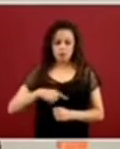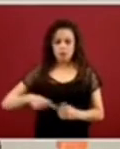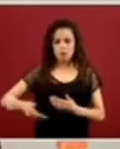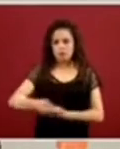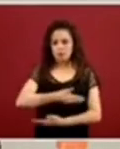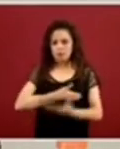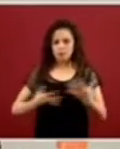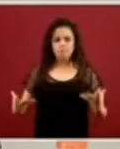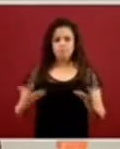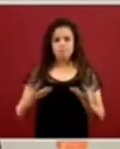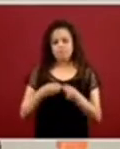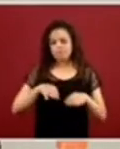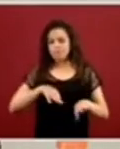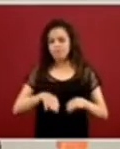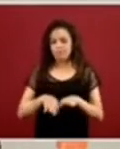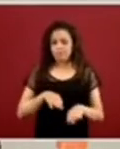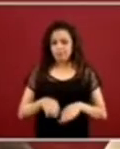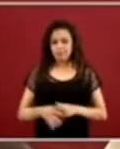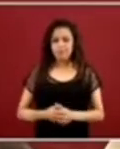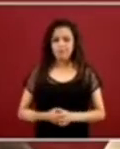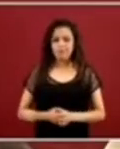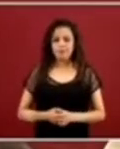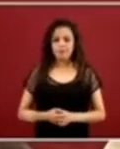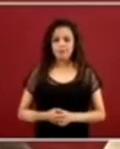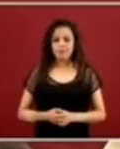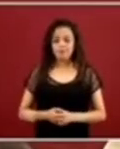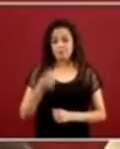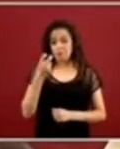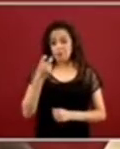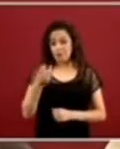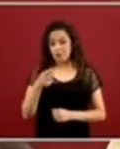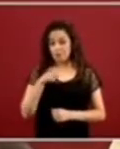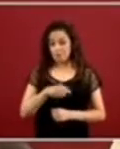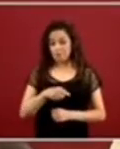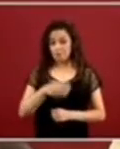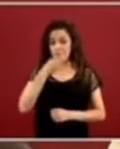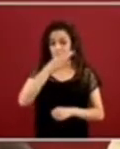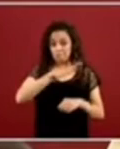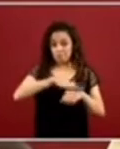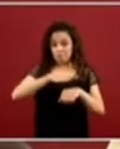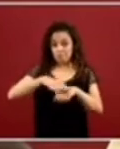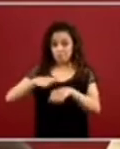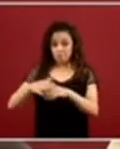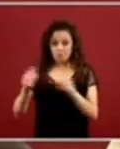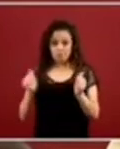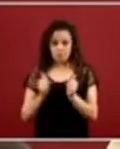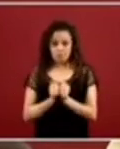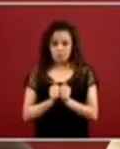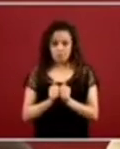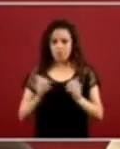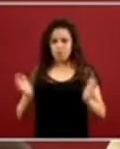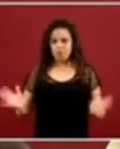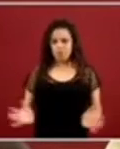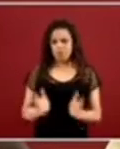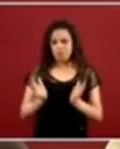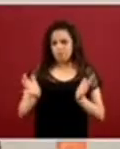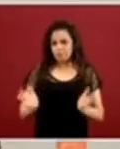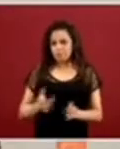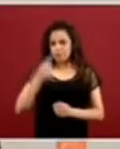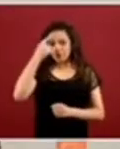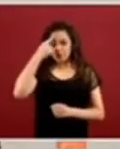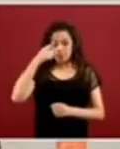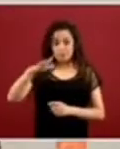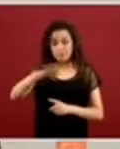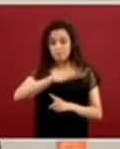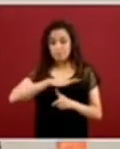solo da la motivación y el mensaje de que es un asunto de absolutamente todas